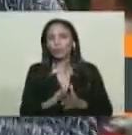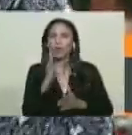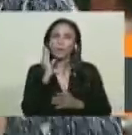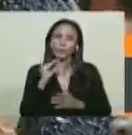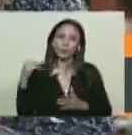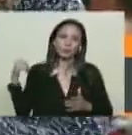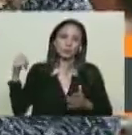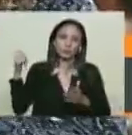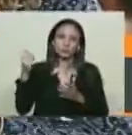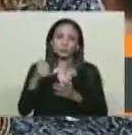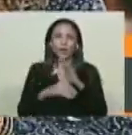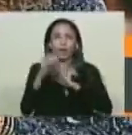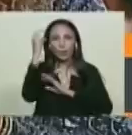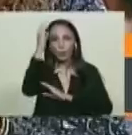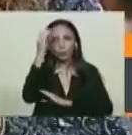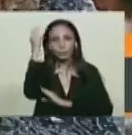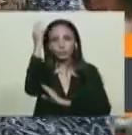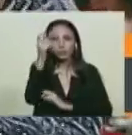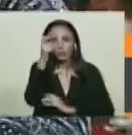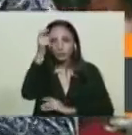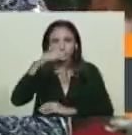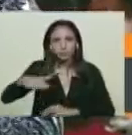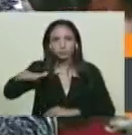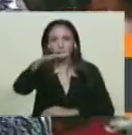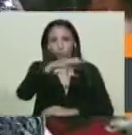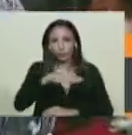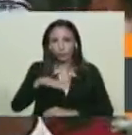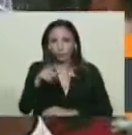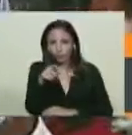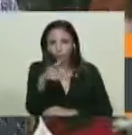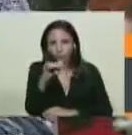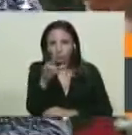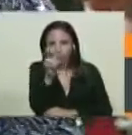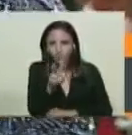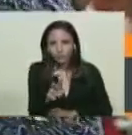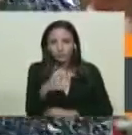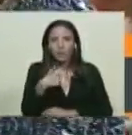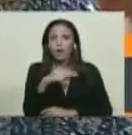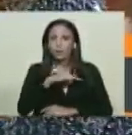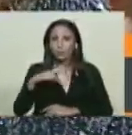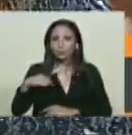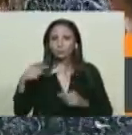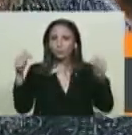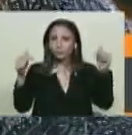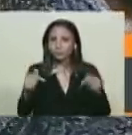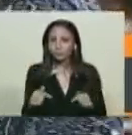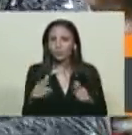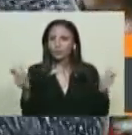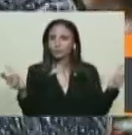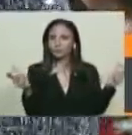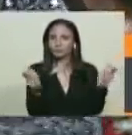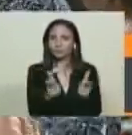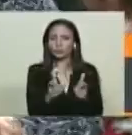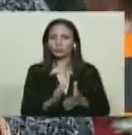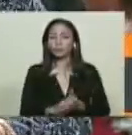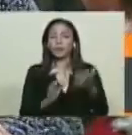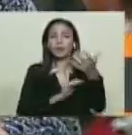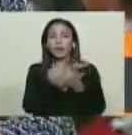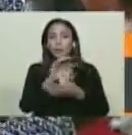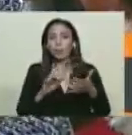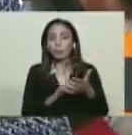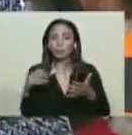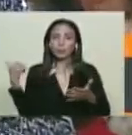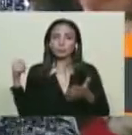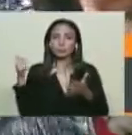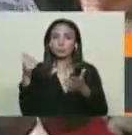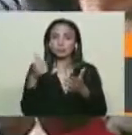experiencia, esa conciencia que el pueblo venezolano tiene, estamos nosotros hoy aquí, en las peores circunstancias que ha atravesado